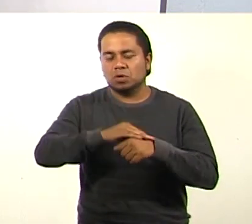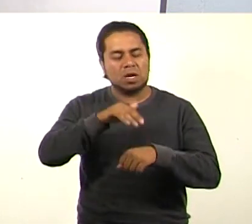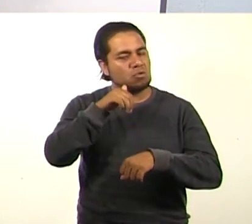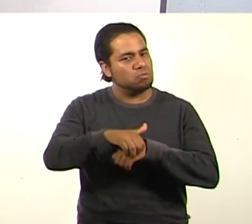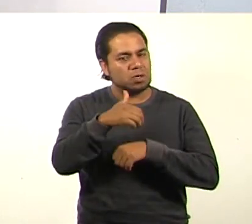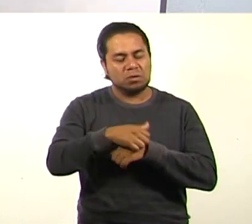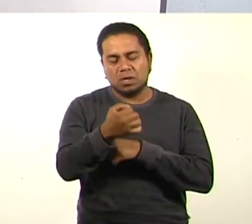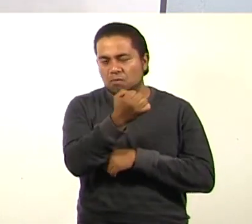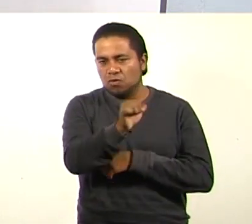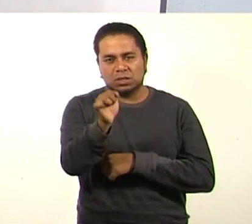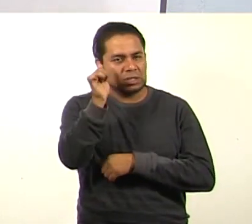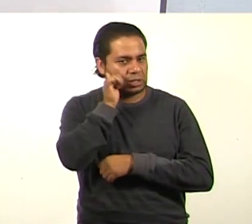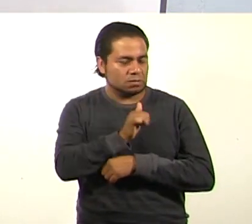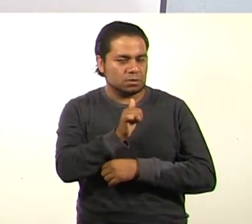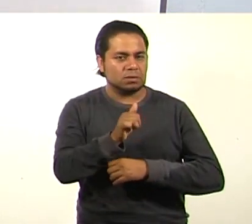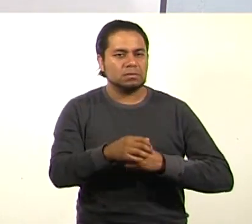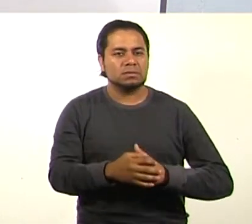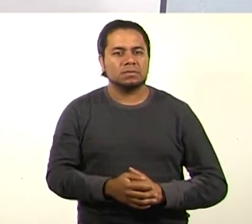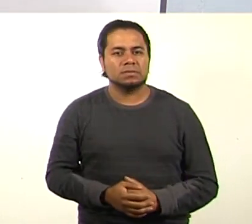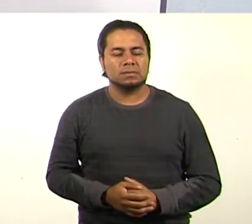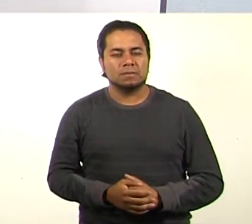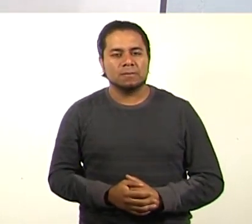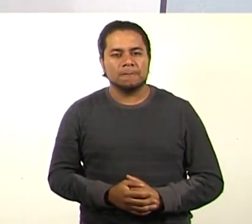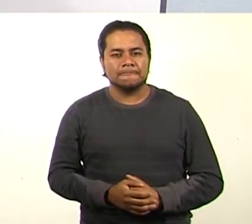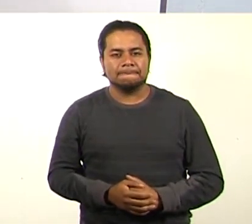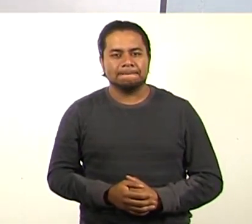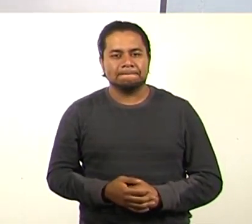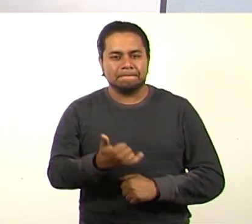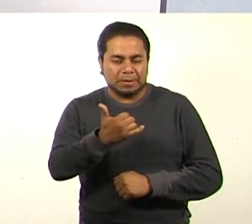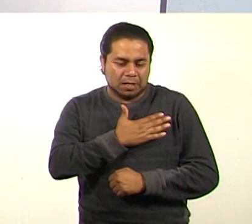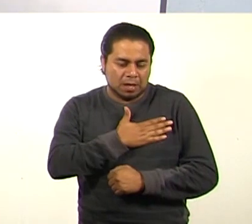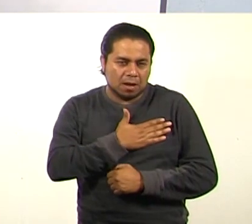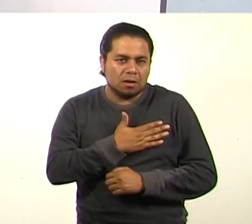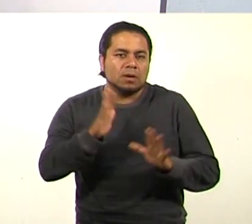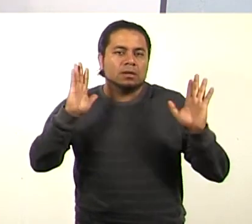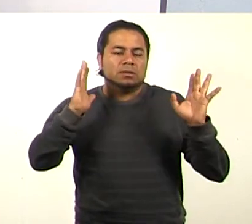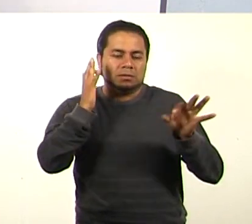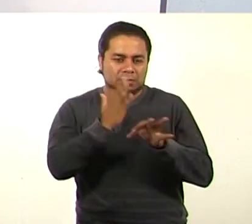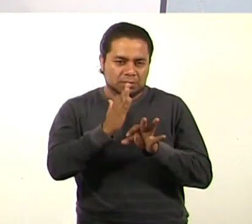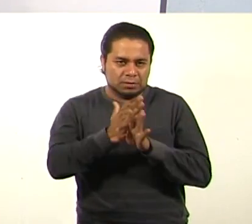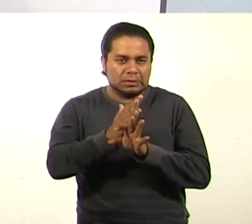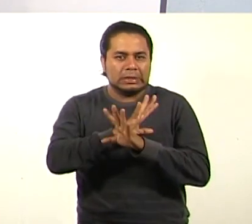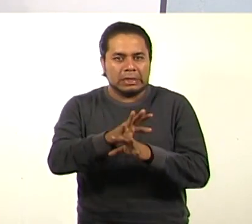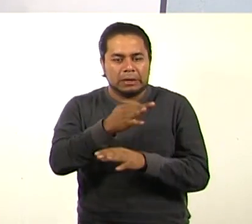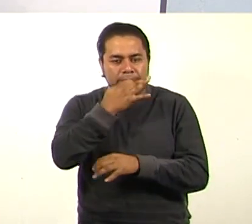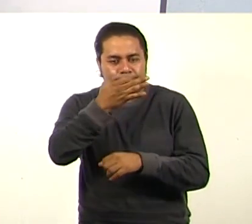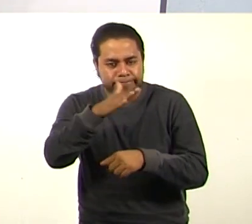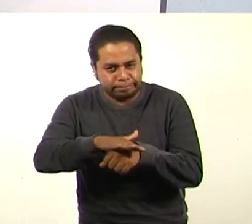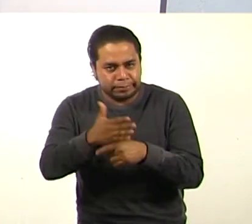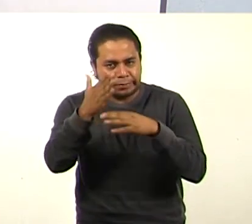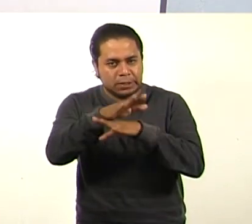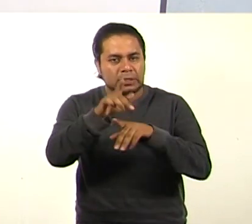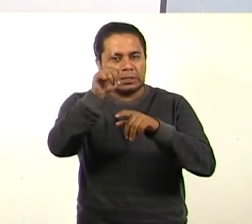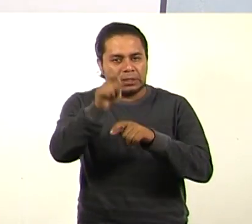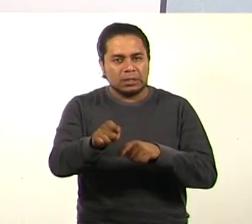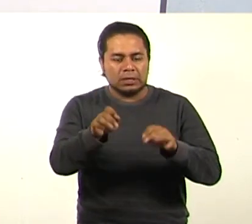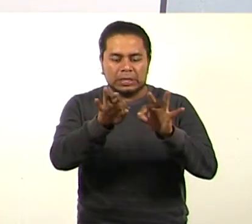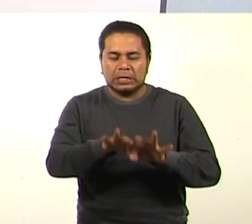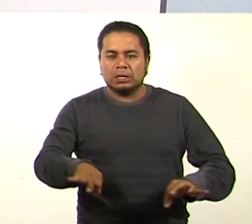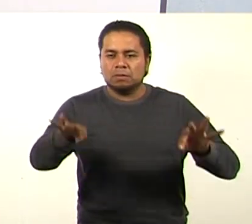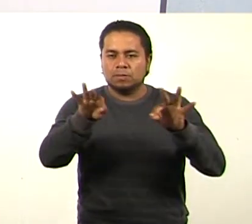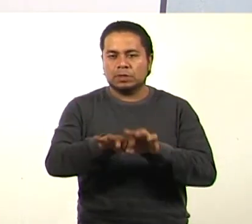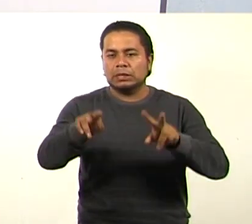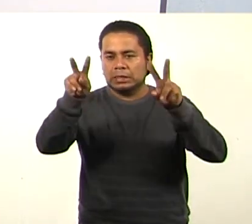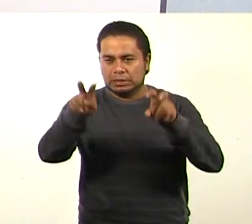números. Y bueno, ahora que hemos hablado un poquito de la importancia que tiene este tema que vamos